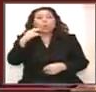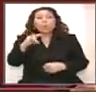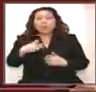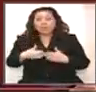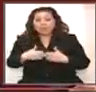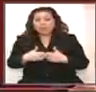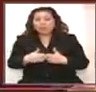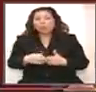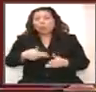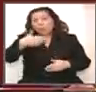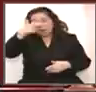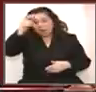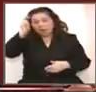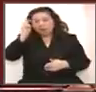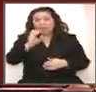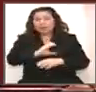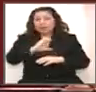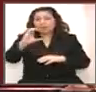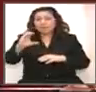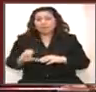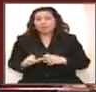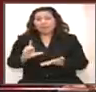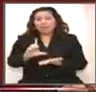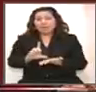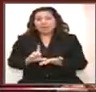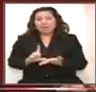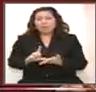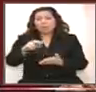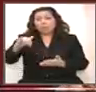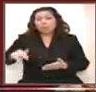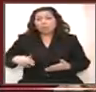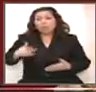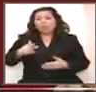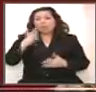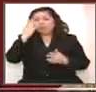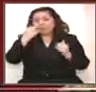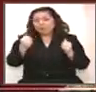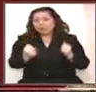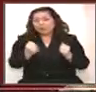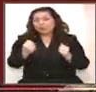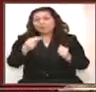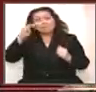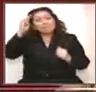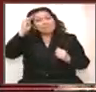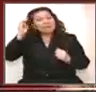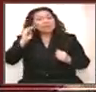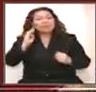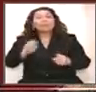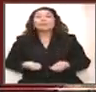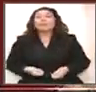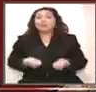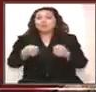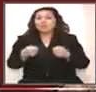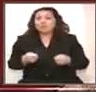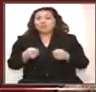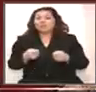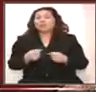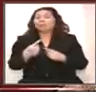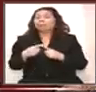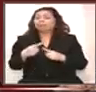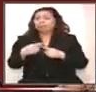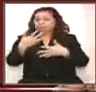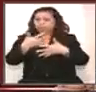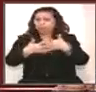Ucayali, Huánuco, Cajamarca, Lima, Junín, San Martín y Madre de Dios. Existe una